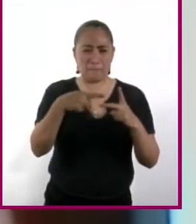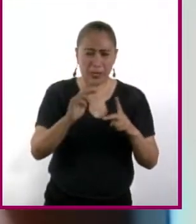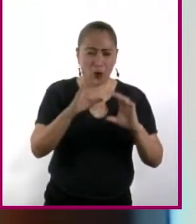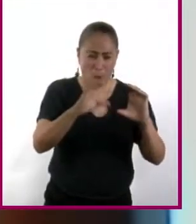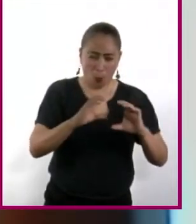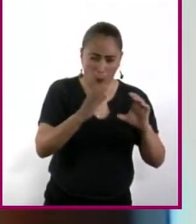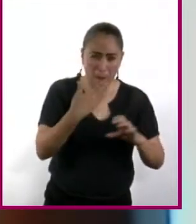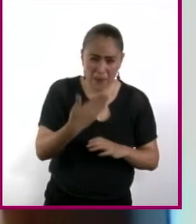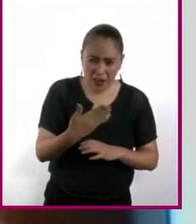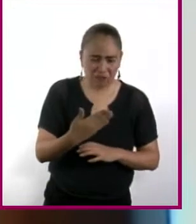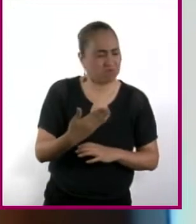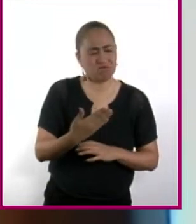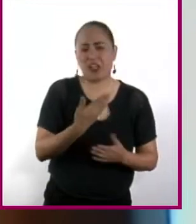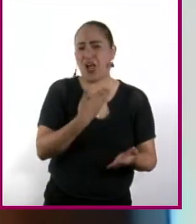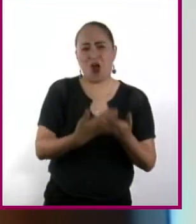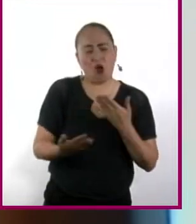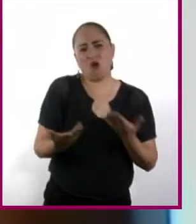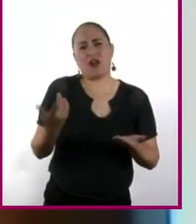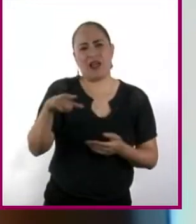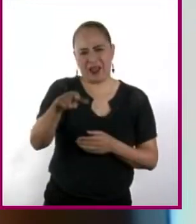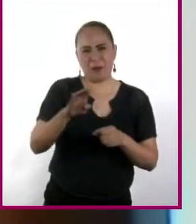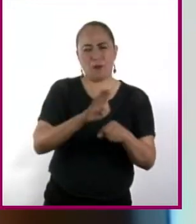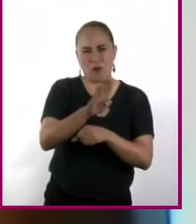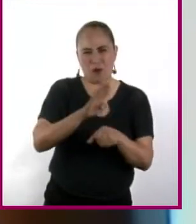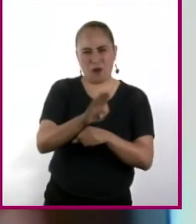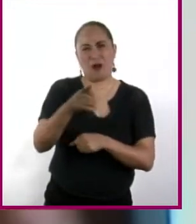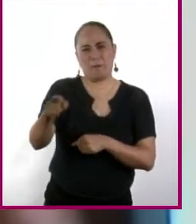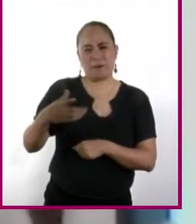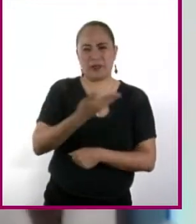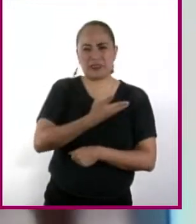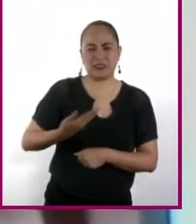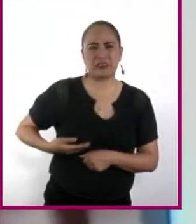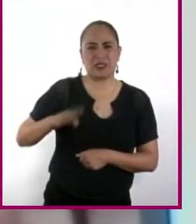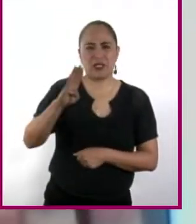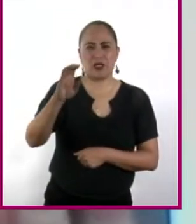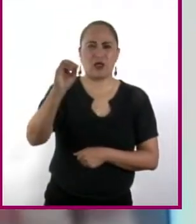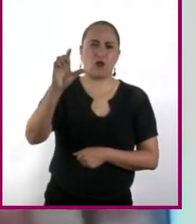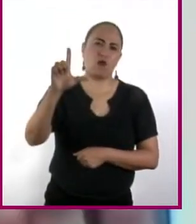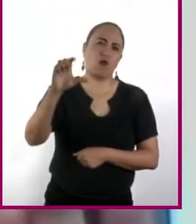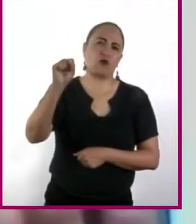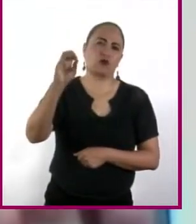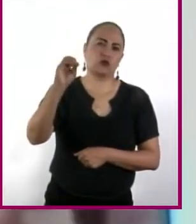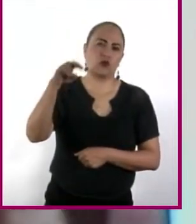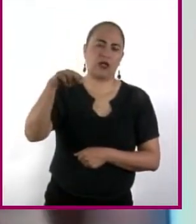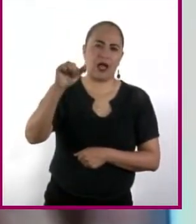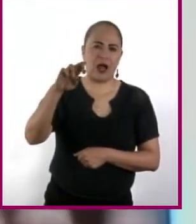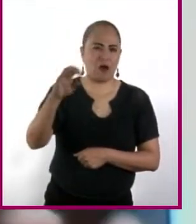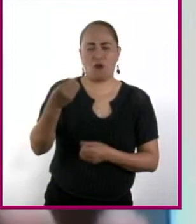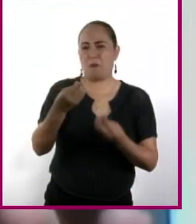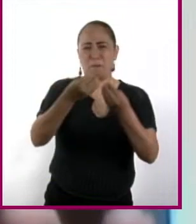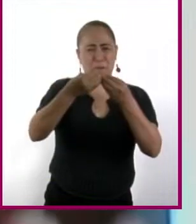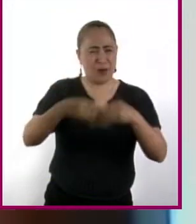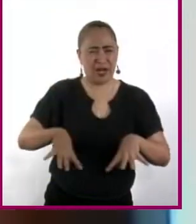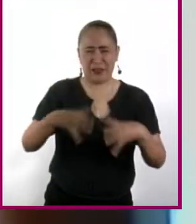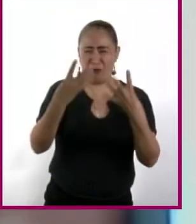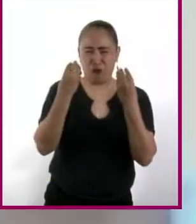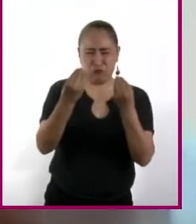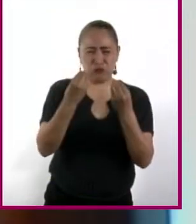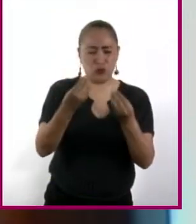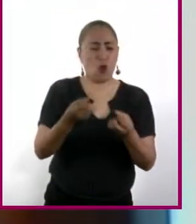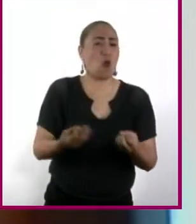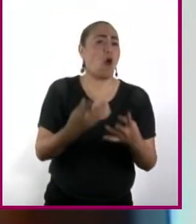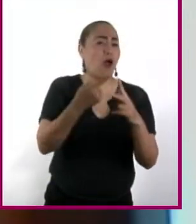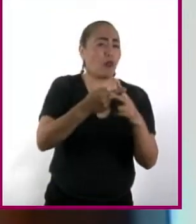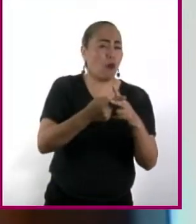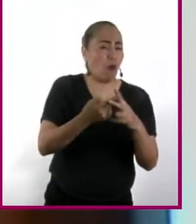de Bolsonaro en Brasil, hemos perdido gran parte de esta parte. Esa es una riqueza que no se ha cuantificado. Los